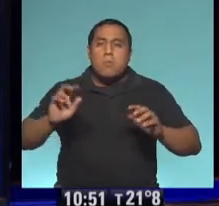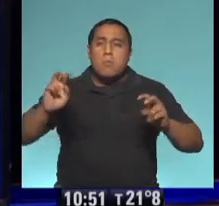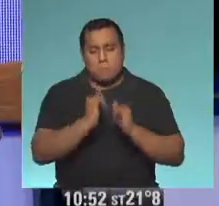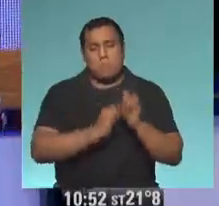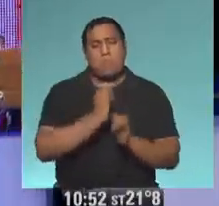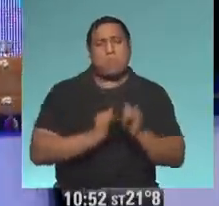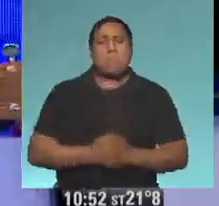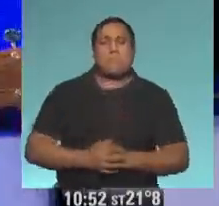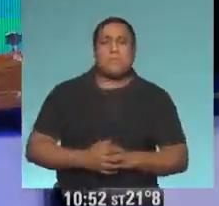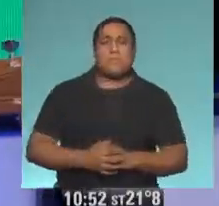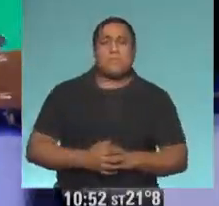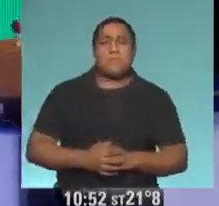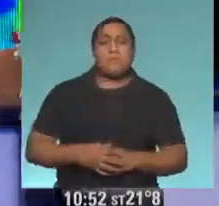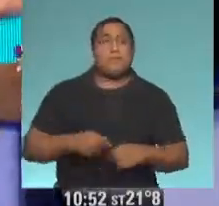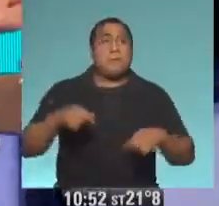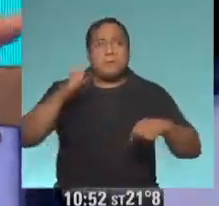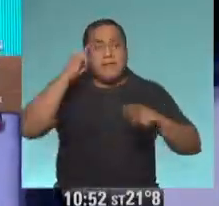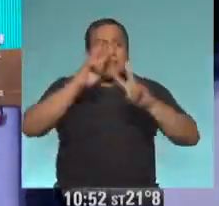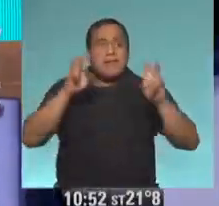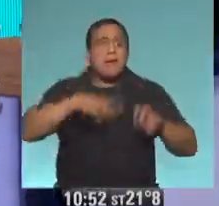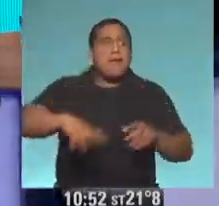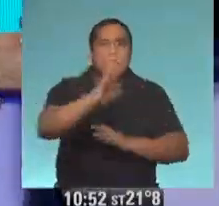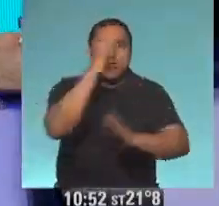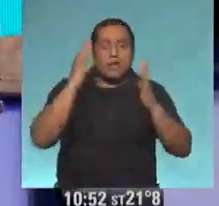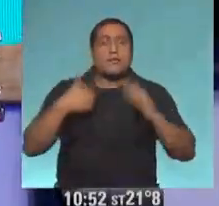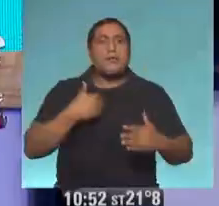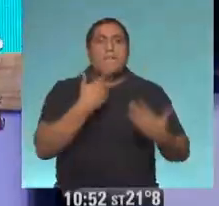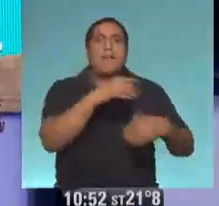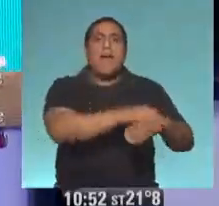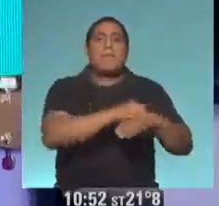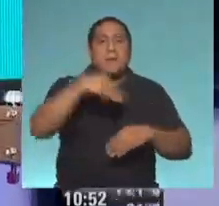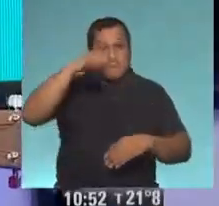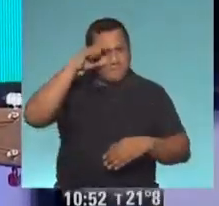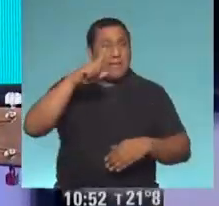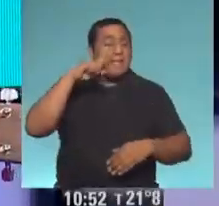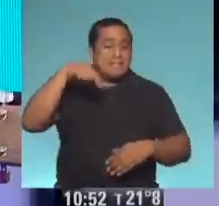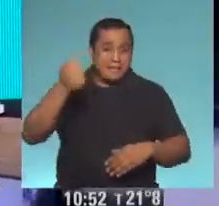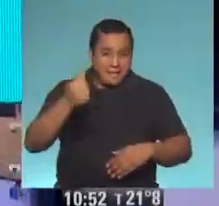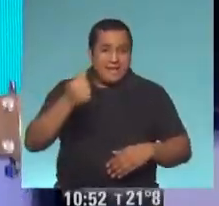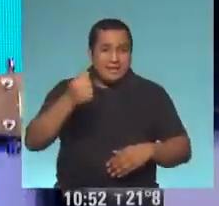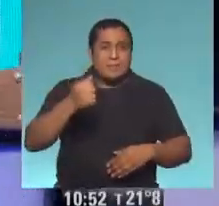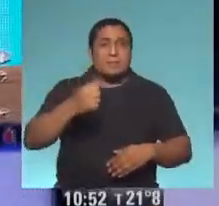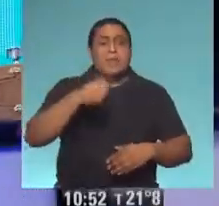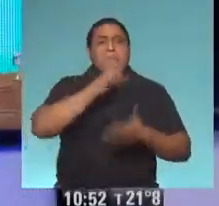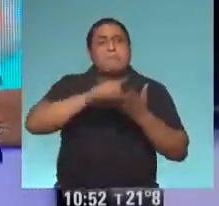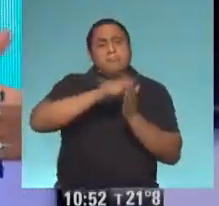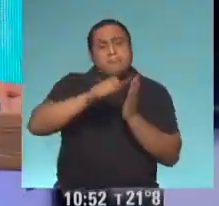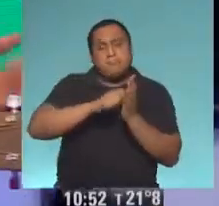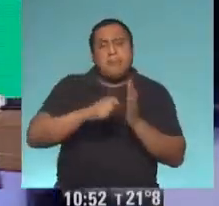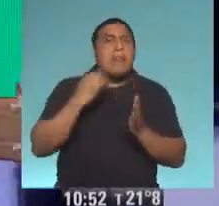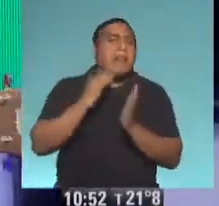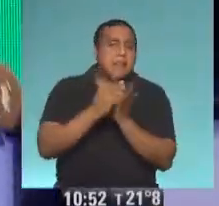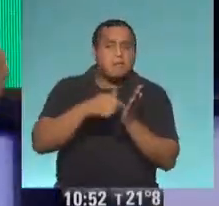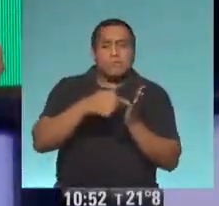cuando me enteré que estábamos con la temática del bosque hablé con una amiga mía que llama melina por el esquí que es una escritora de libros excepcional